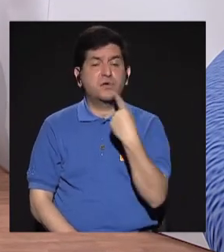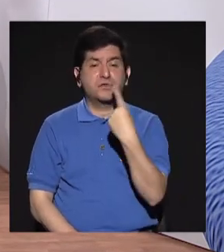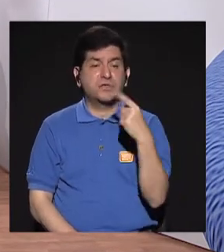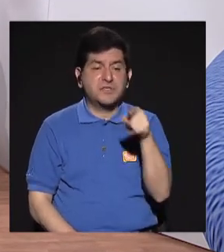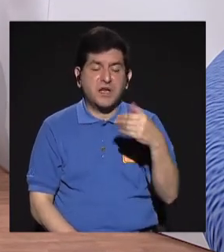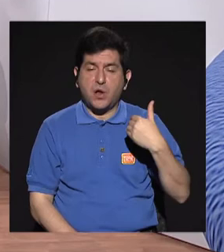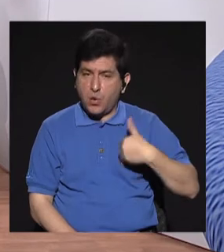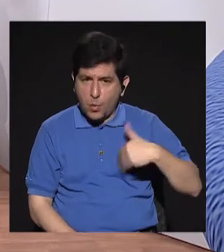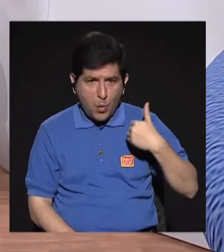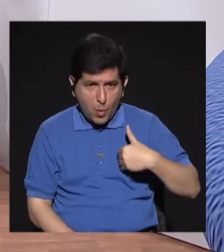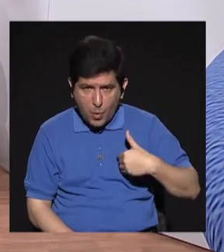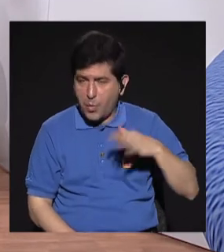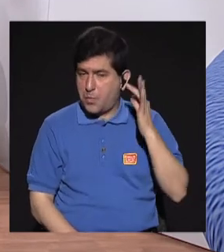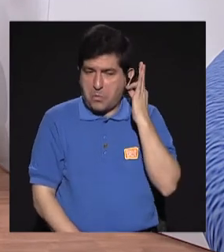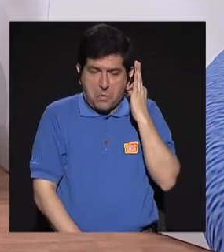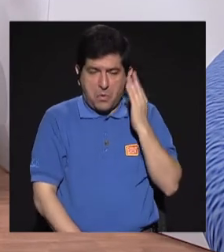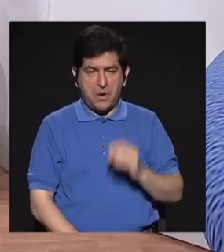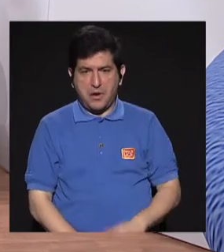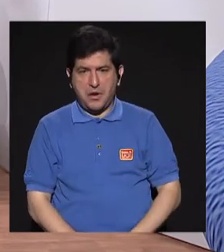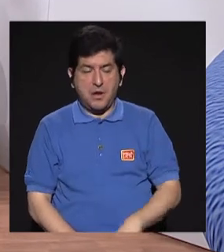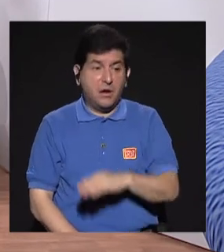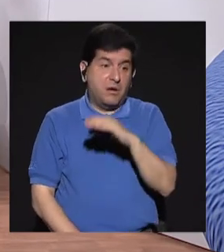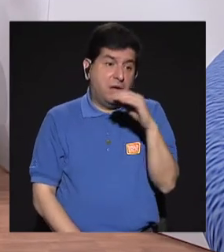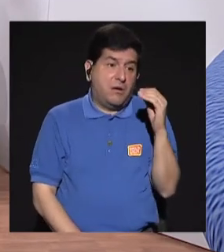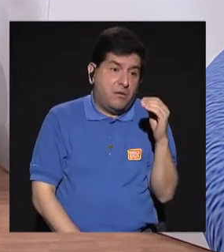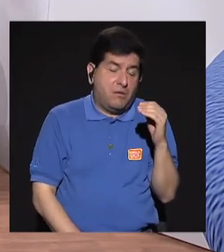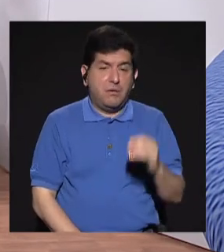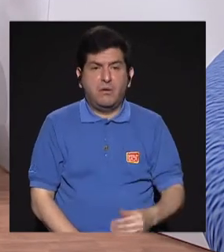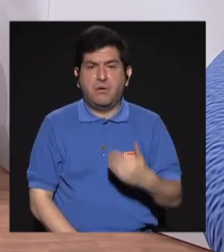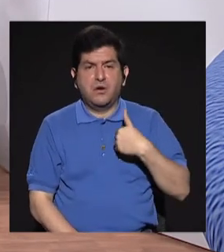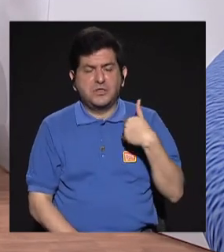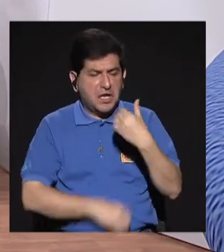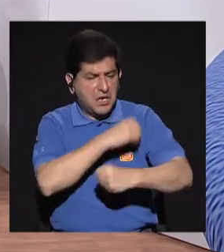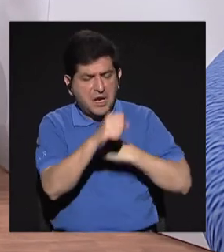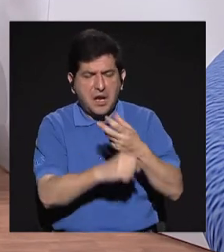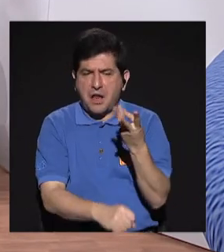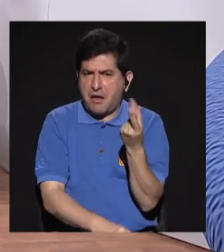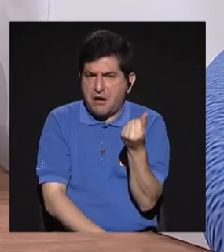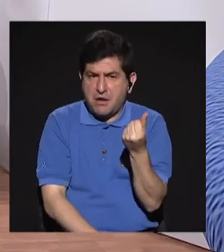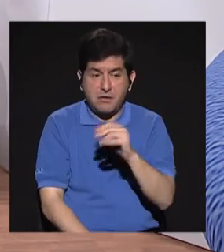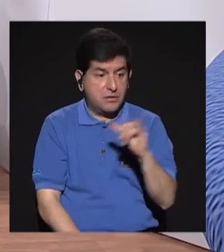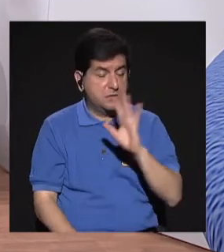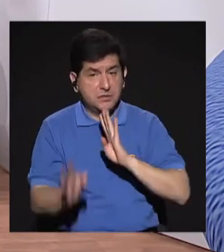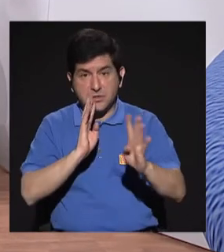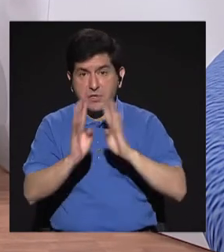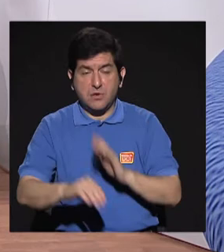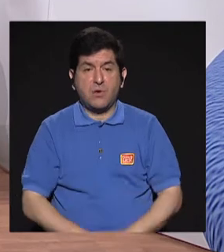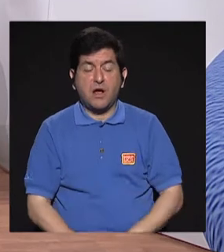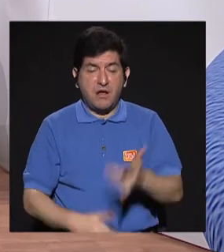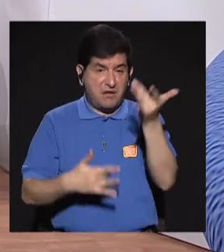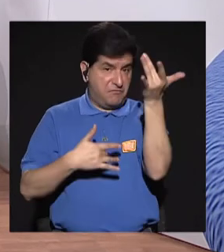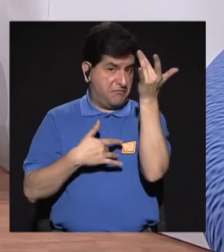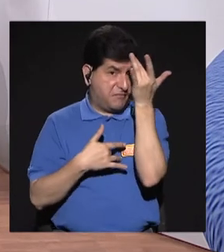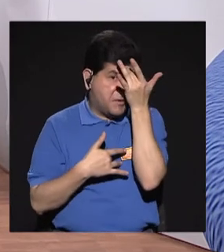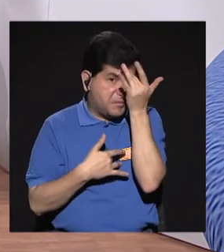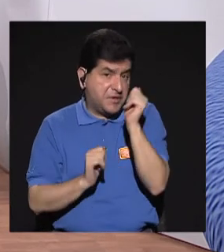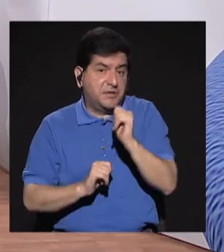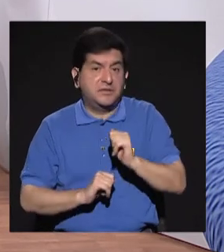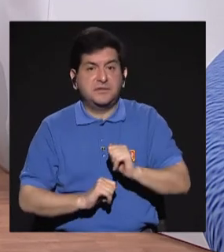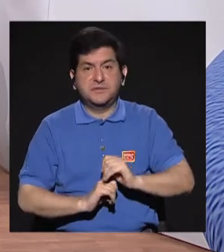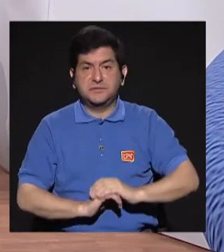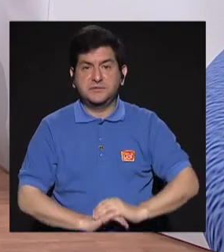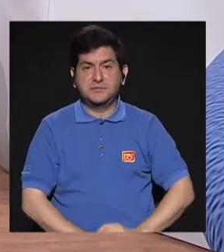es un hombre es una mujer este tenía tal edad sino también podemos hablar de patologías